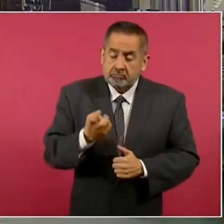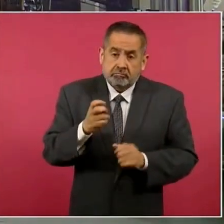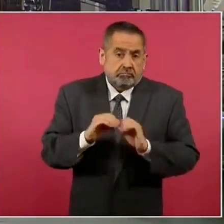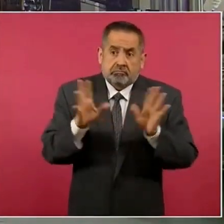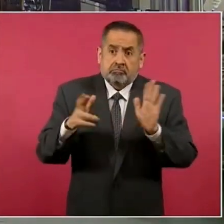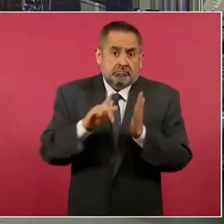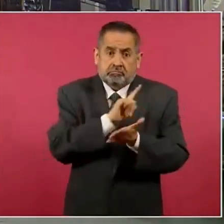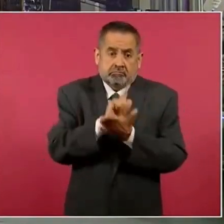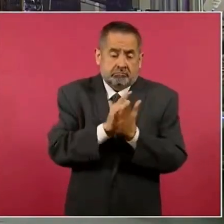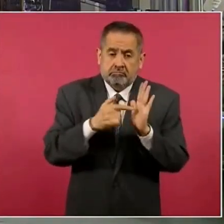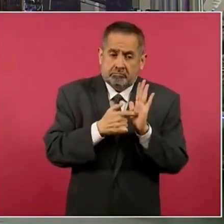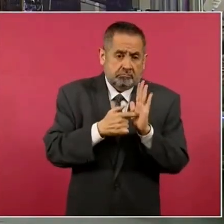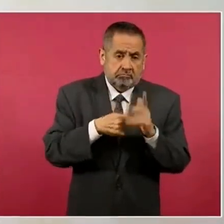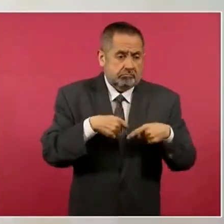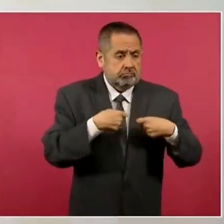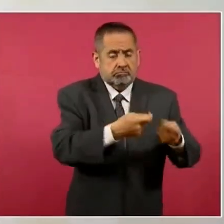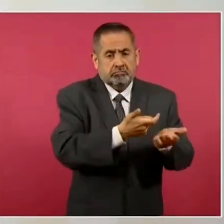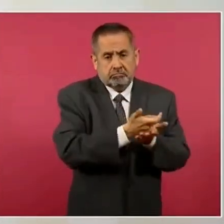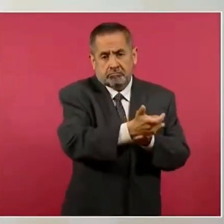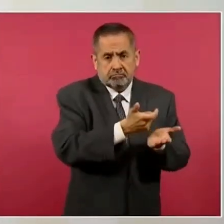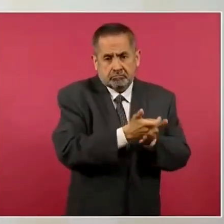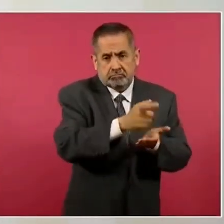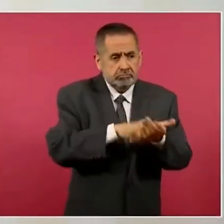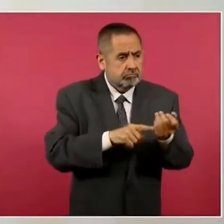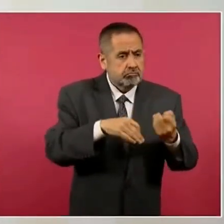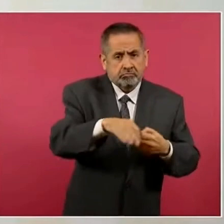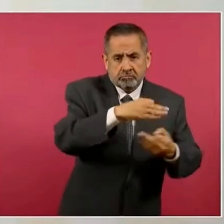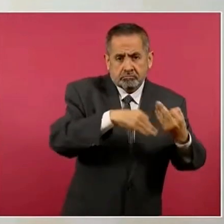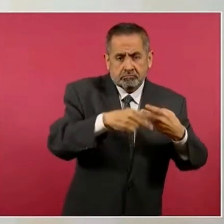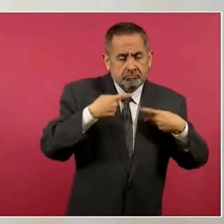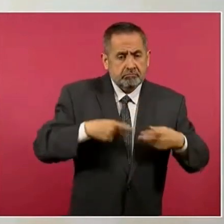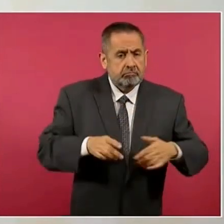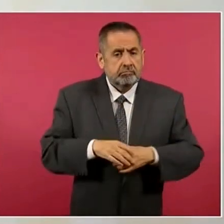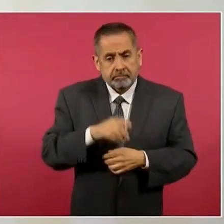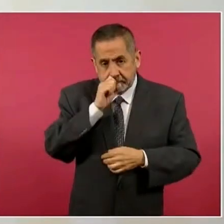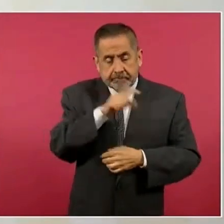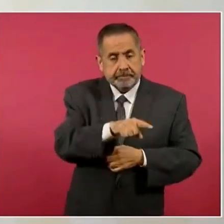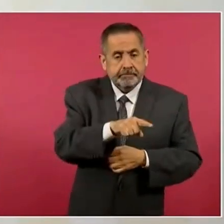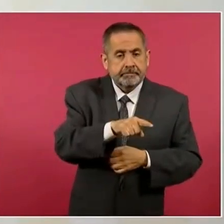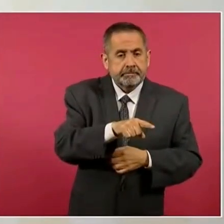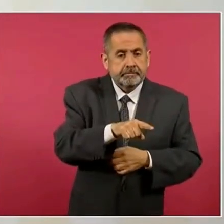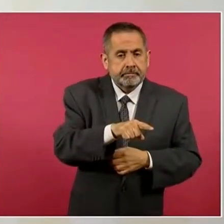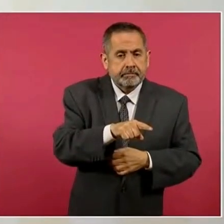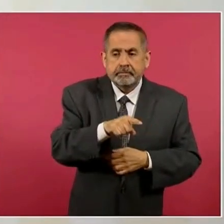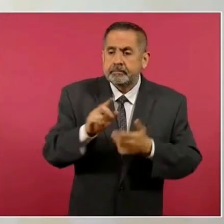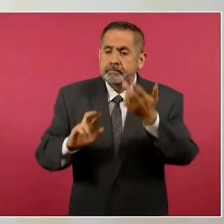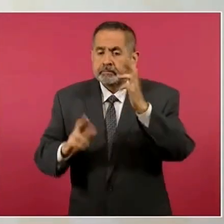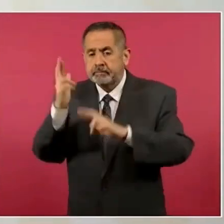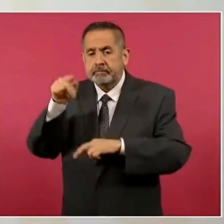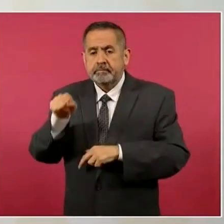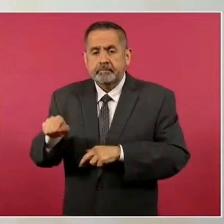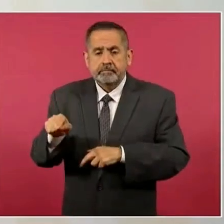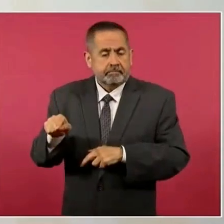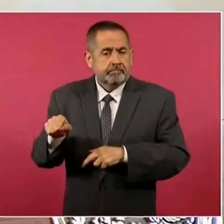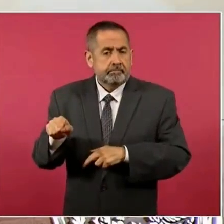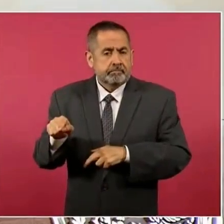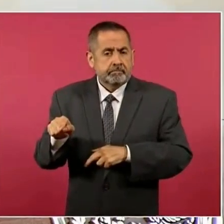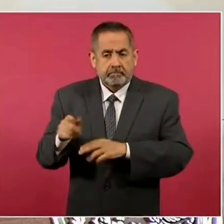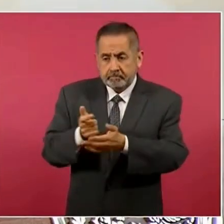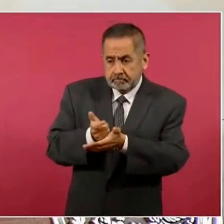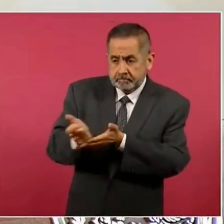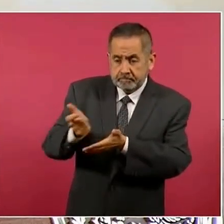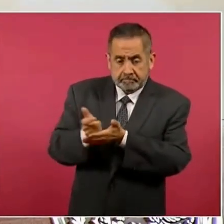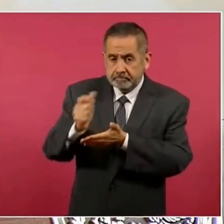Eso es parte del derecho de los trabajadores, y también de los trabajadores que están en huelga, pues aunque no lo reciban en